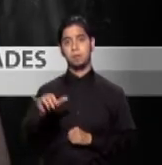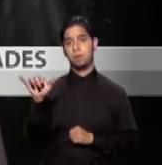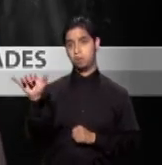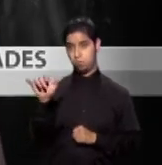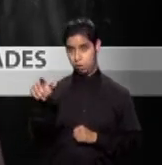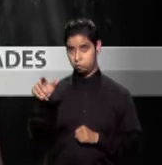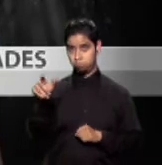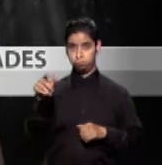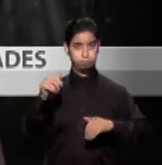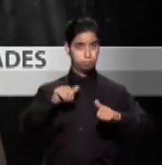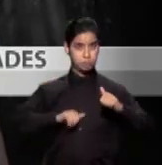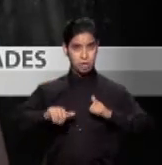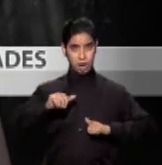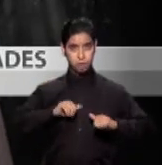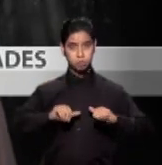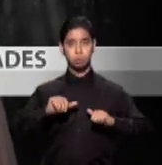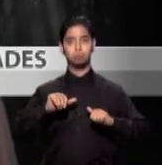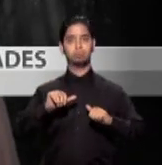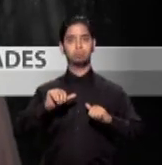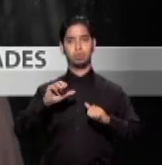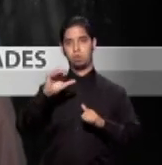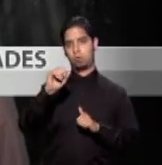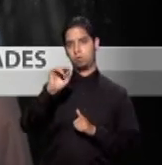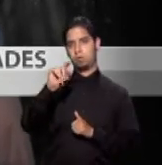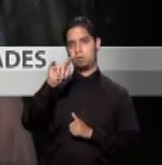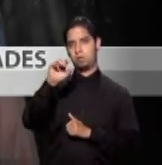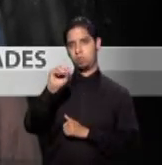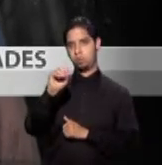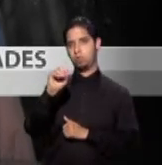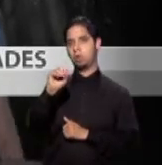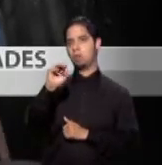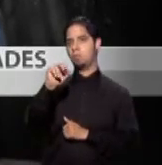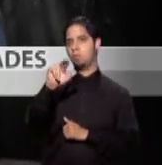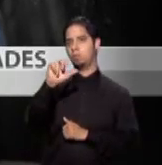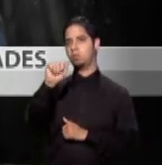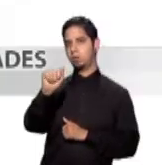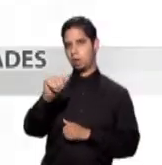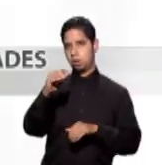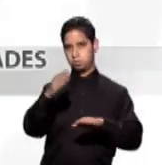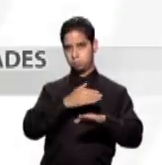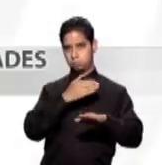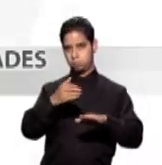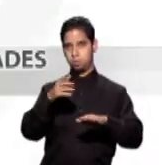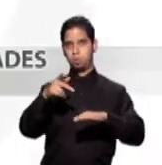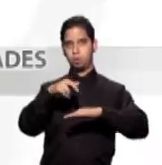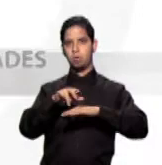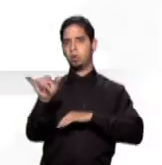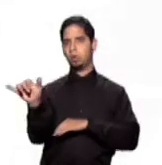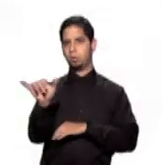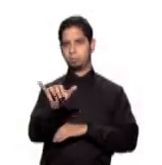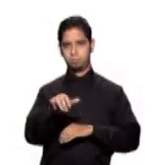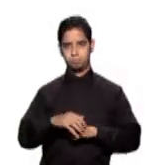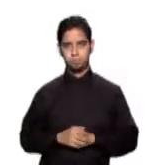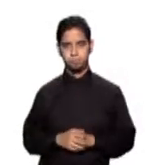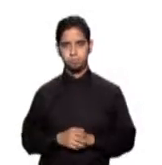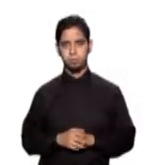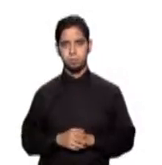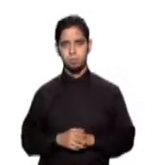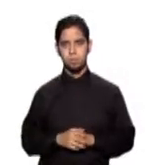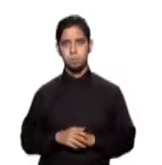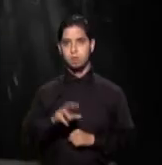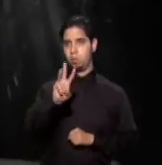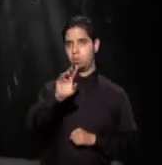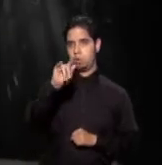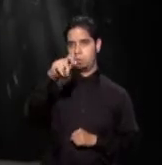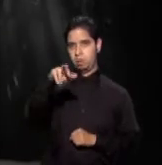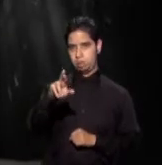del Conservatorio de Música de Puerto Rico, Bertita y Guillermo Martínez. Y claro está, WIPR será uno de esos